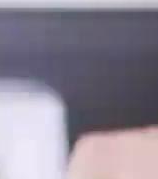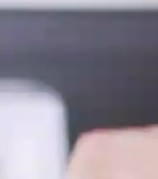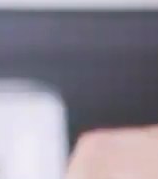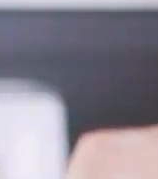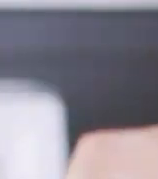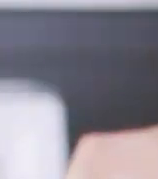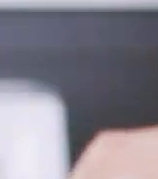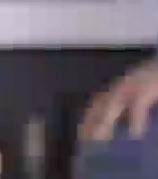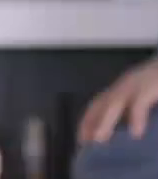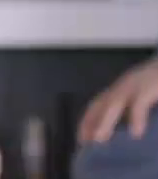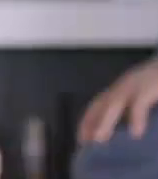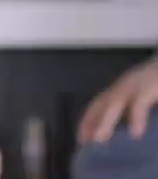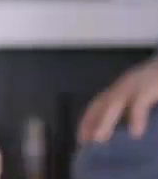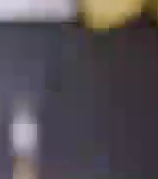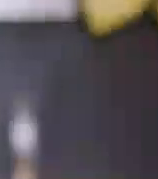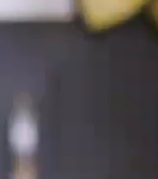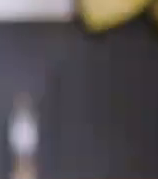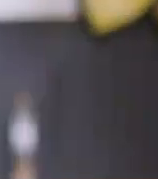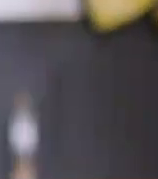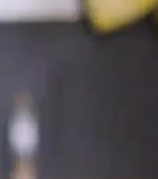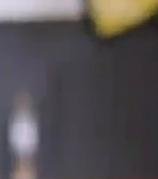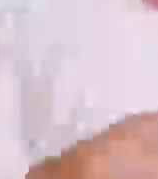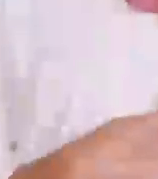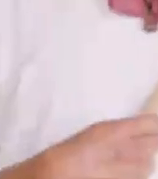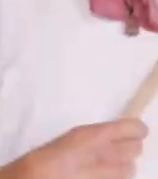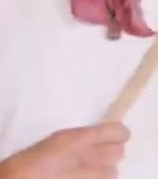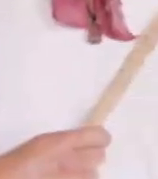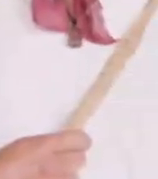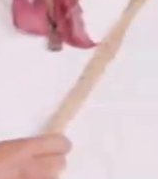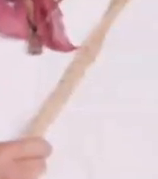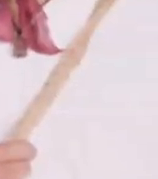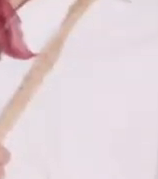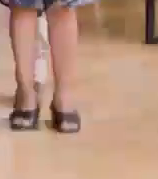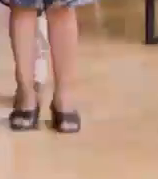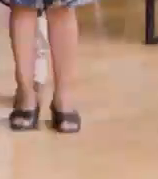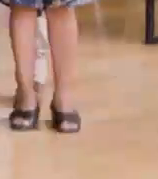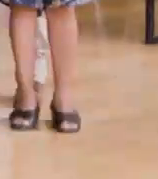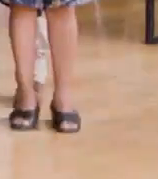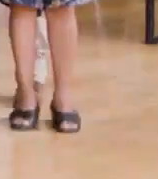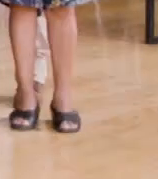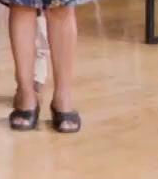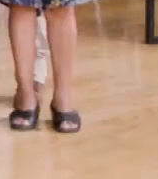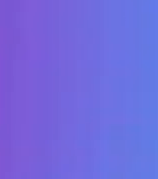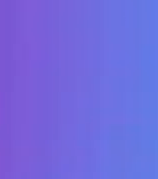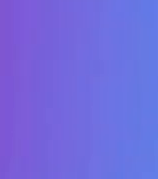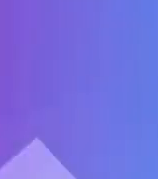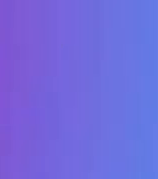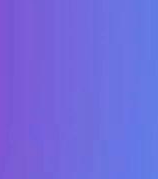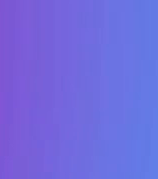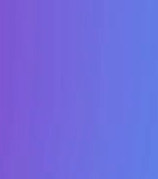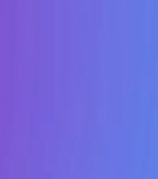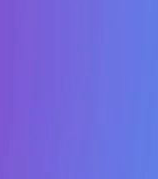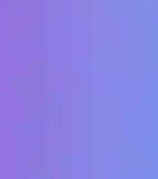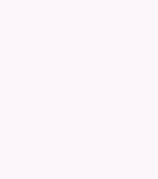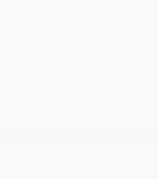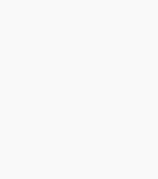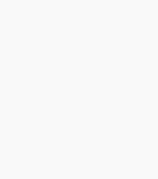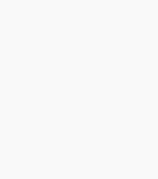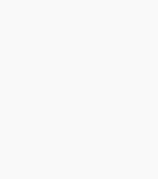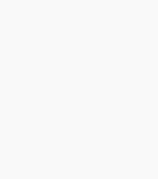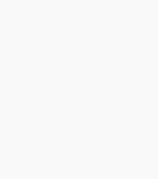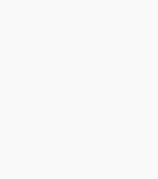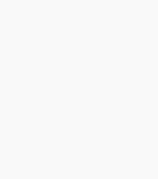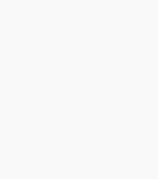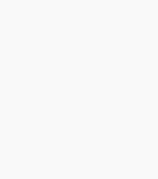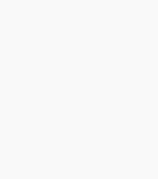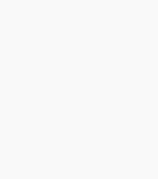siempre abiertas para todas y para todos. Y en nuestra casa, que es México, cabemos todos. ¿Ves?